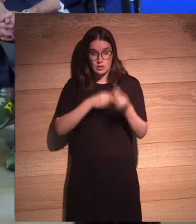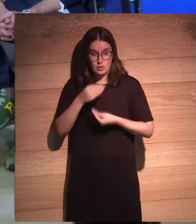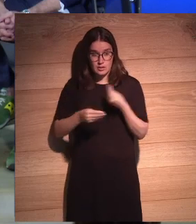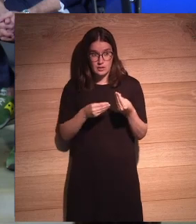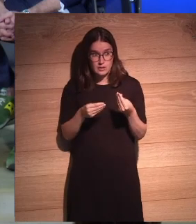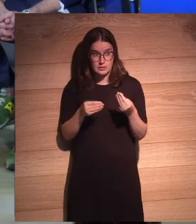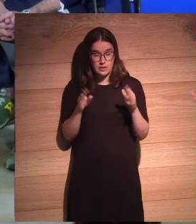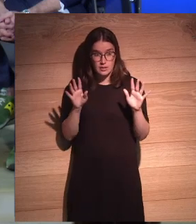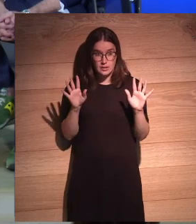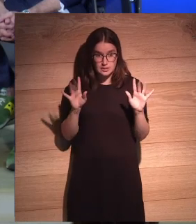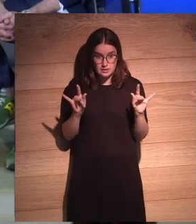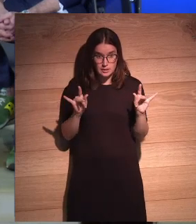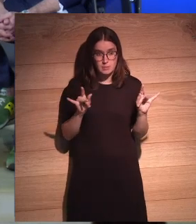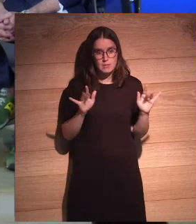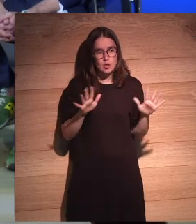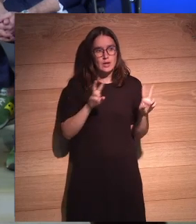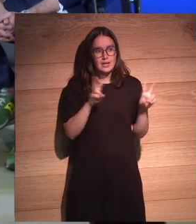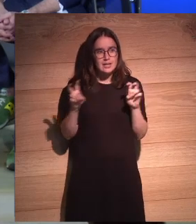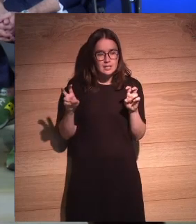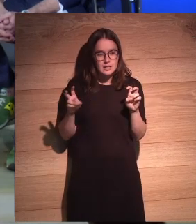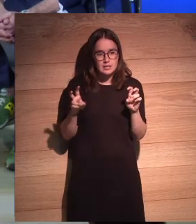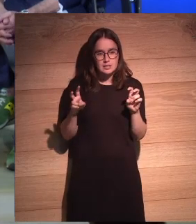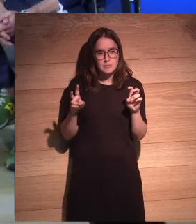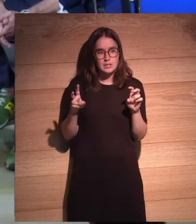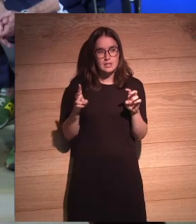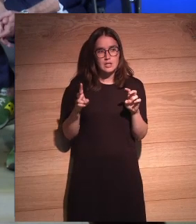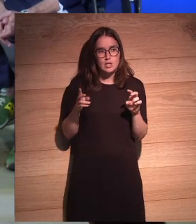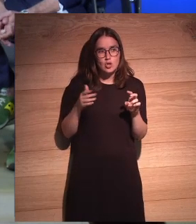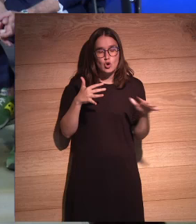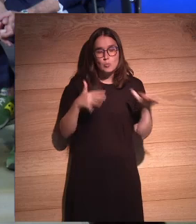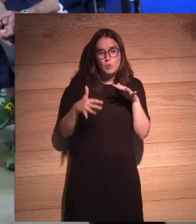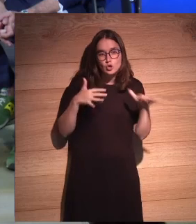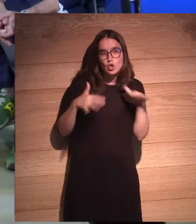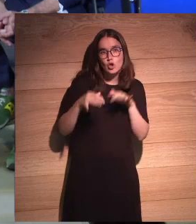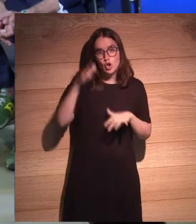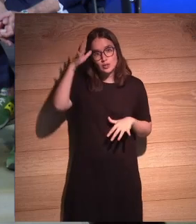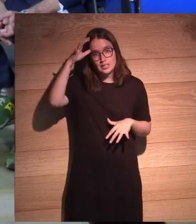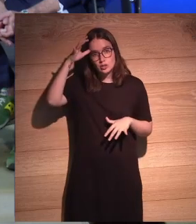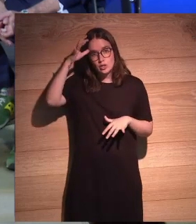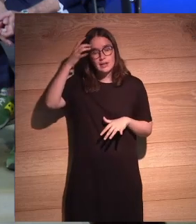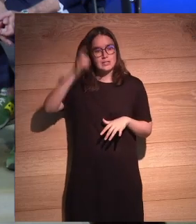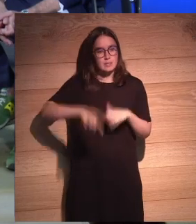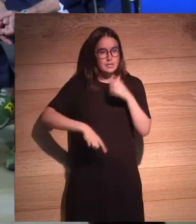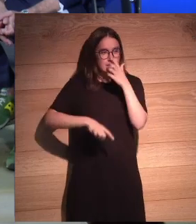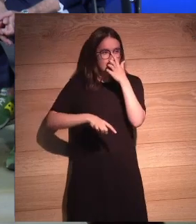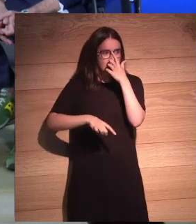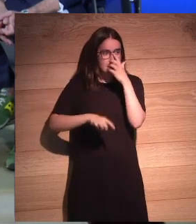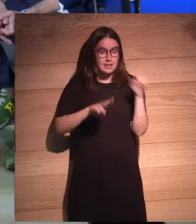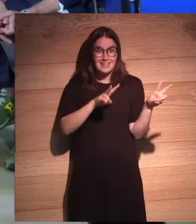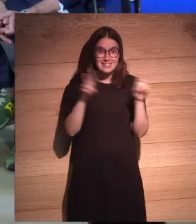Ya, pero eso también es adaptatividad, es decir, el tema del déficit motórico o déficit sensorial, también es el